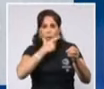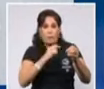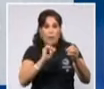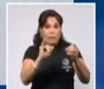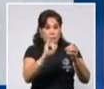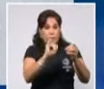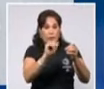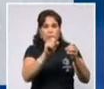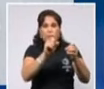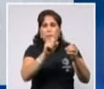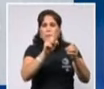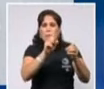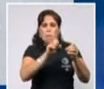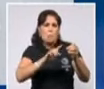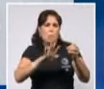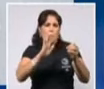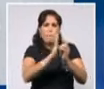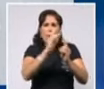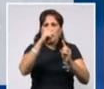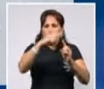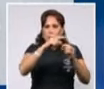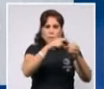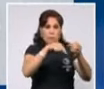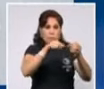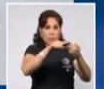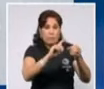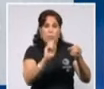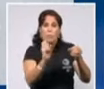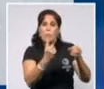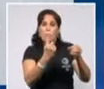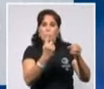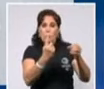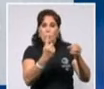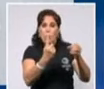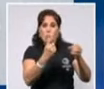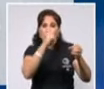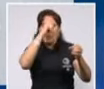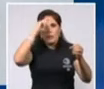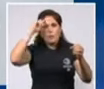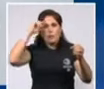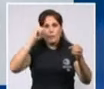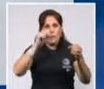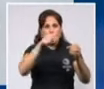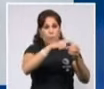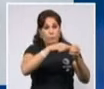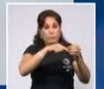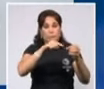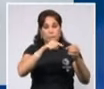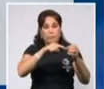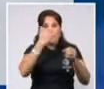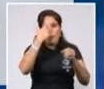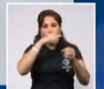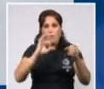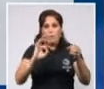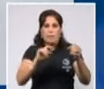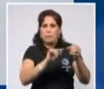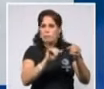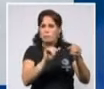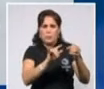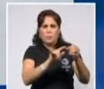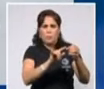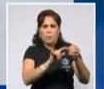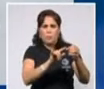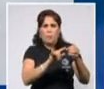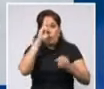a la provincia de Matanzas y un caso respectivamente a Santi Espíritus y Artemisa. También el